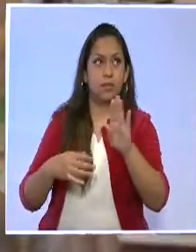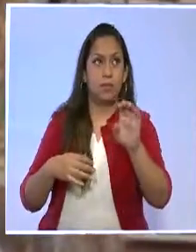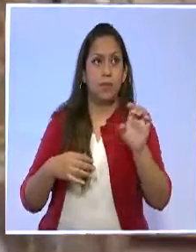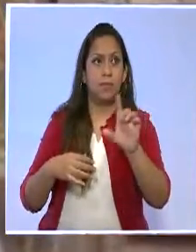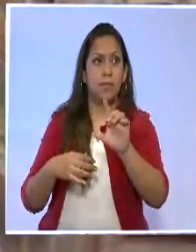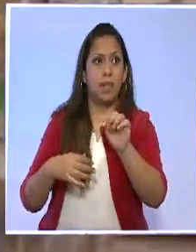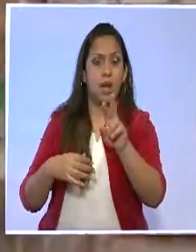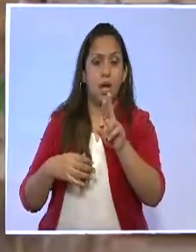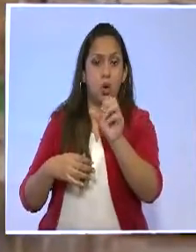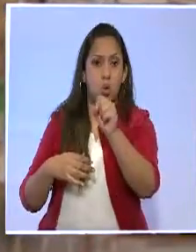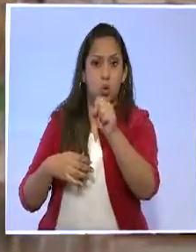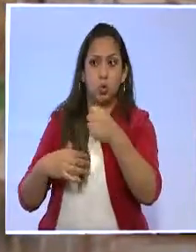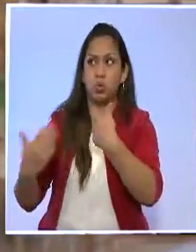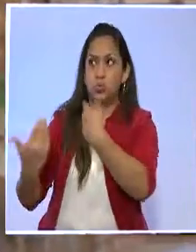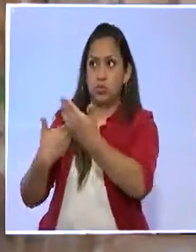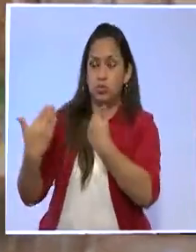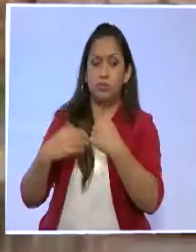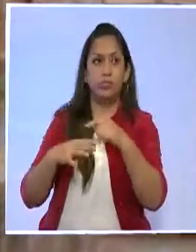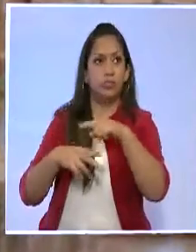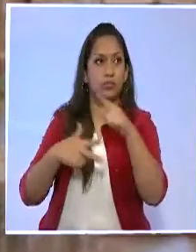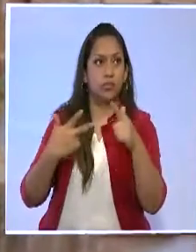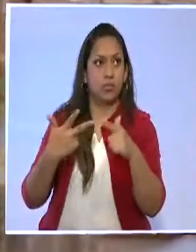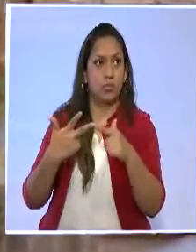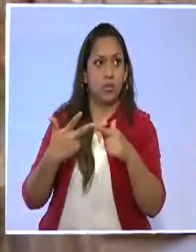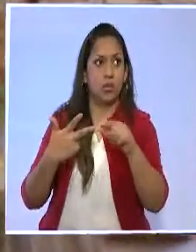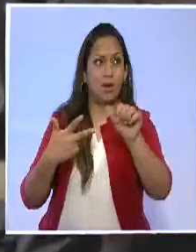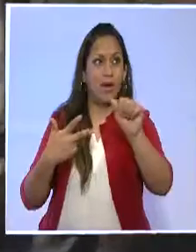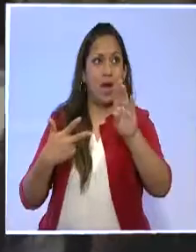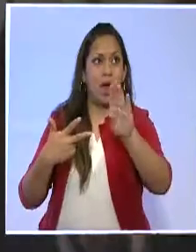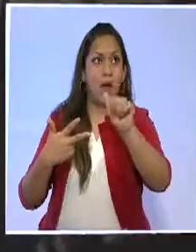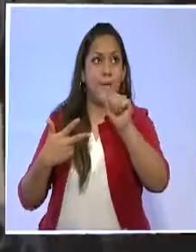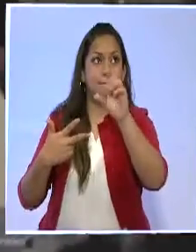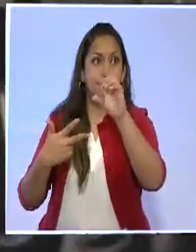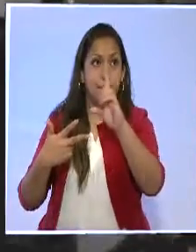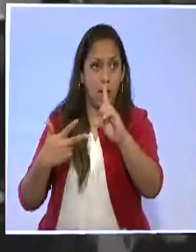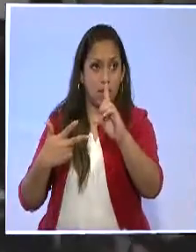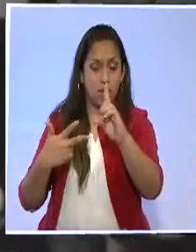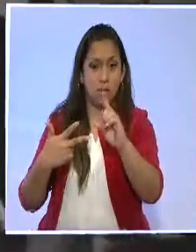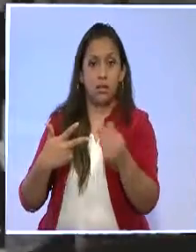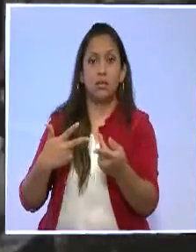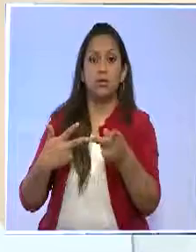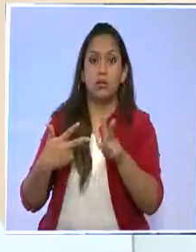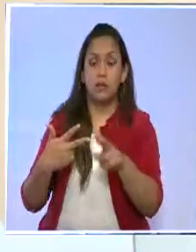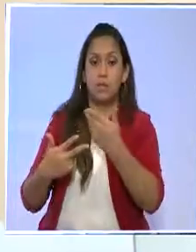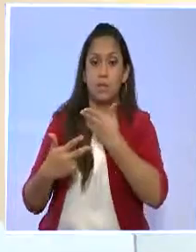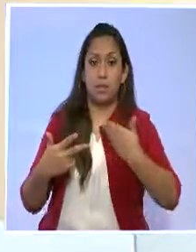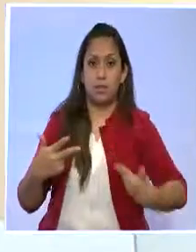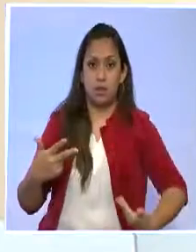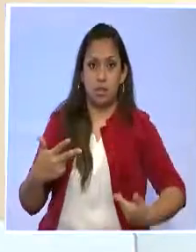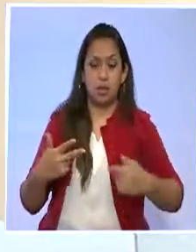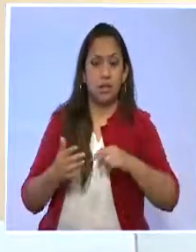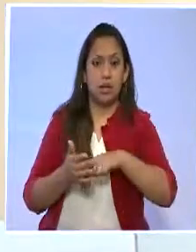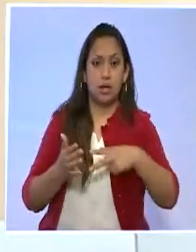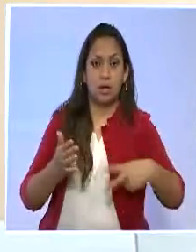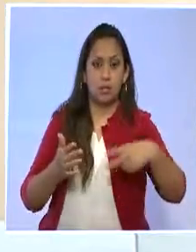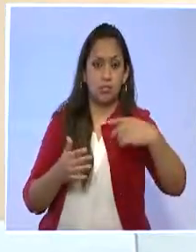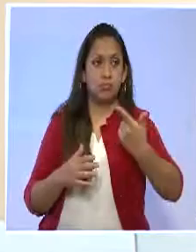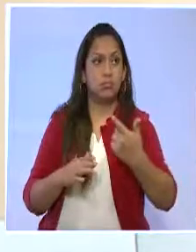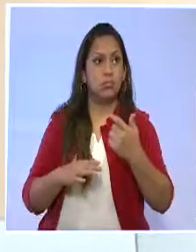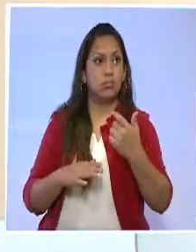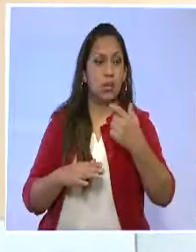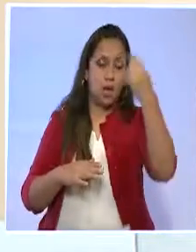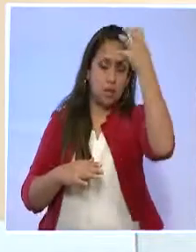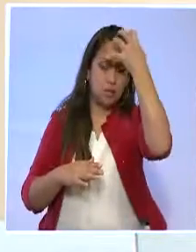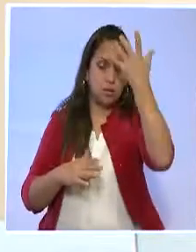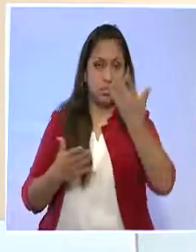de raúl abad que es presidente de la comisión de educación ciencia y tecnología y que es miembro del grupo de amistad de rusia y ecuador así que con